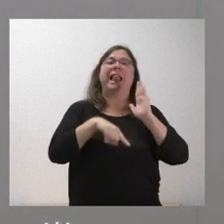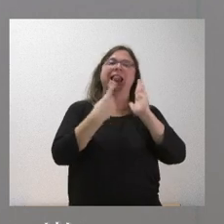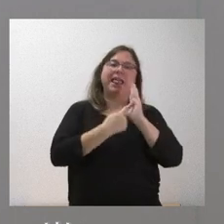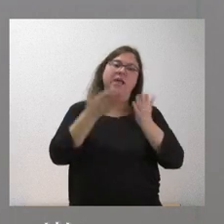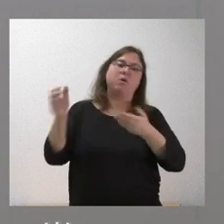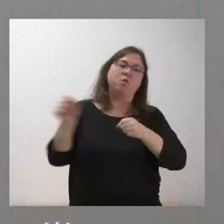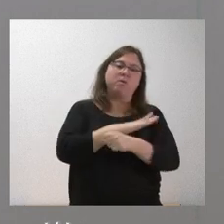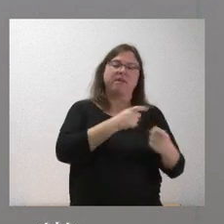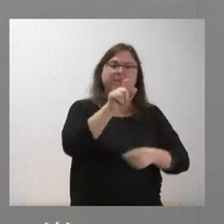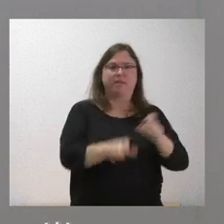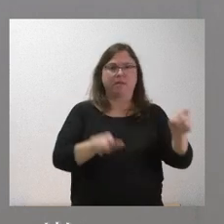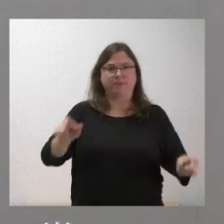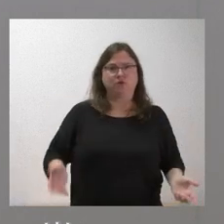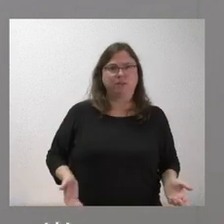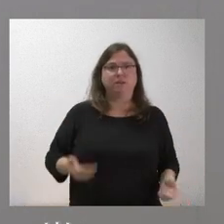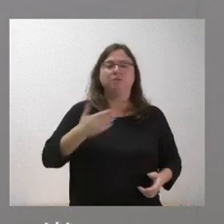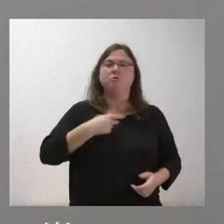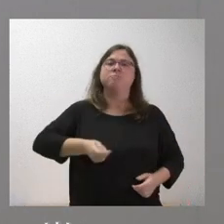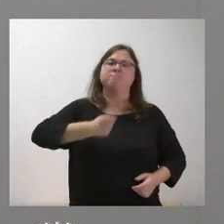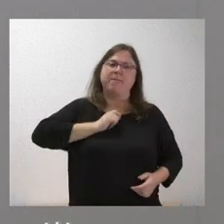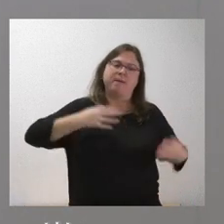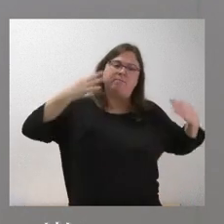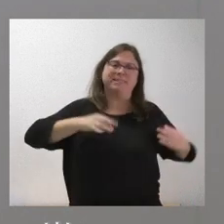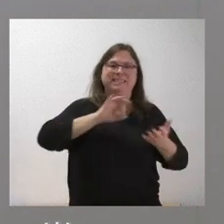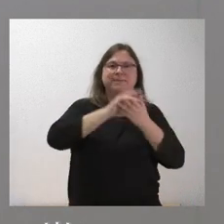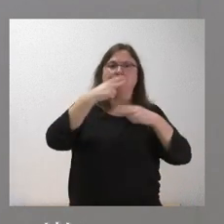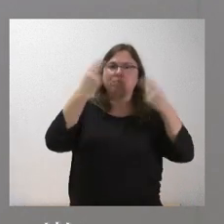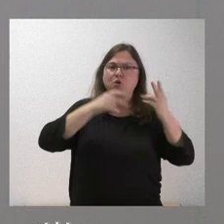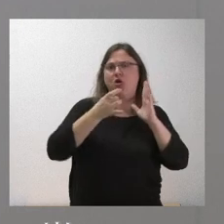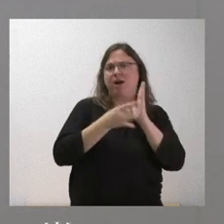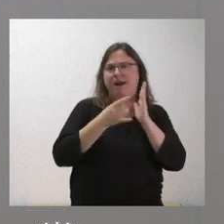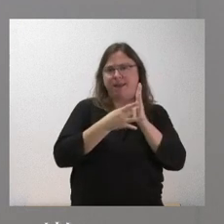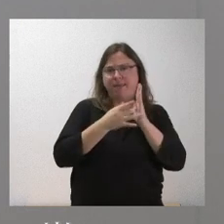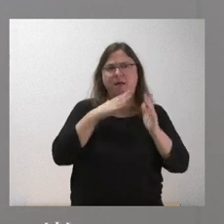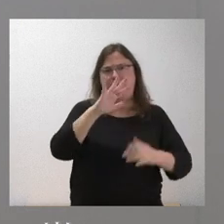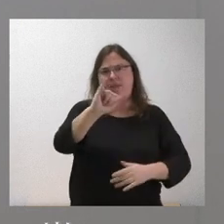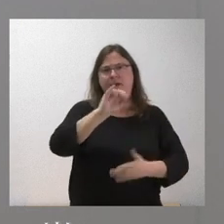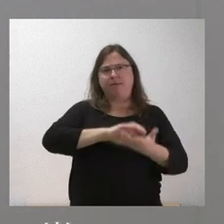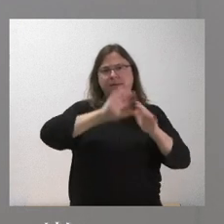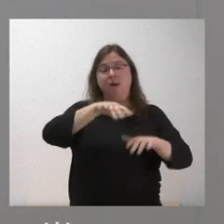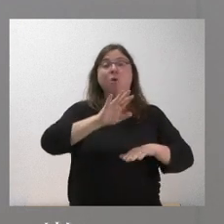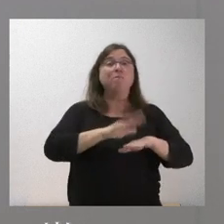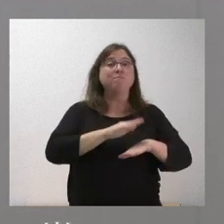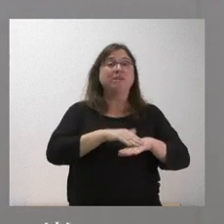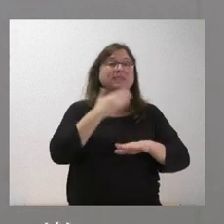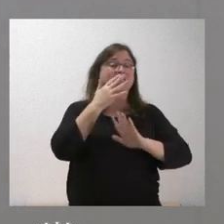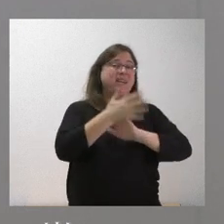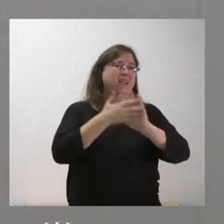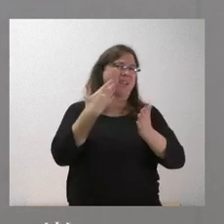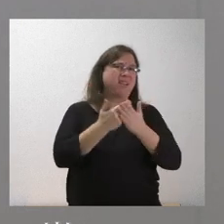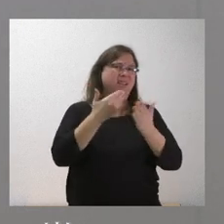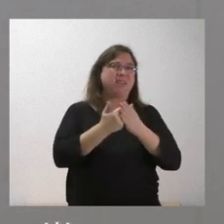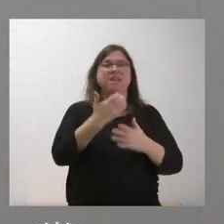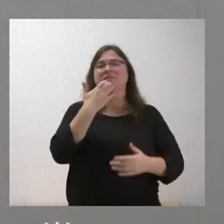de la gente que sea una ley que garantice que somos capaces de mantener servicios públicos de mucha calidad que son los que tenemos en Castilla de León porque si algo hemos demostrado en esta tierra es que